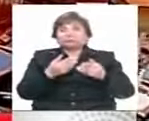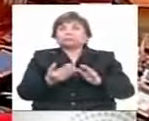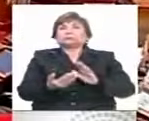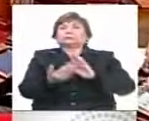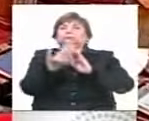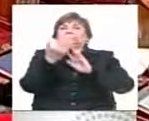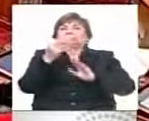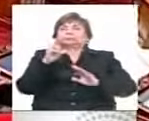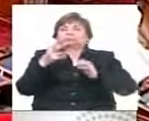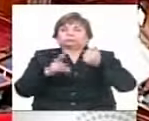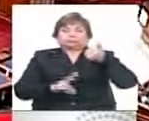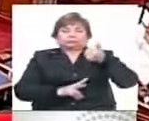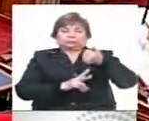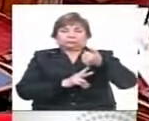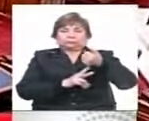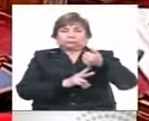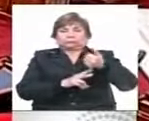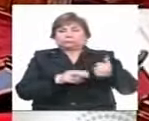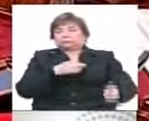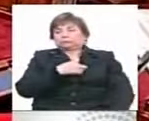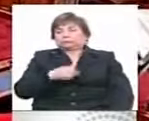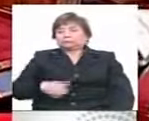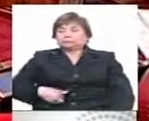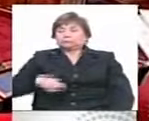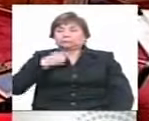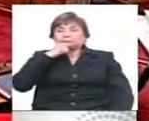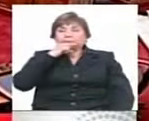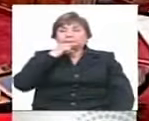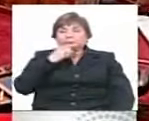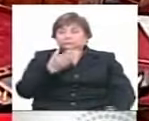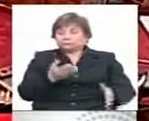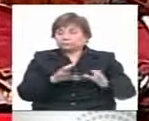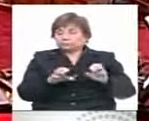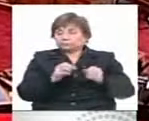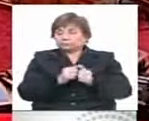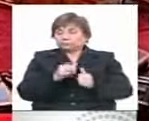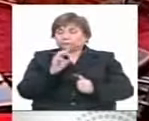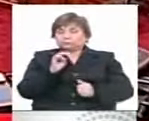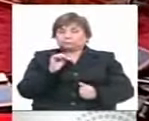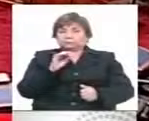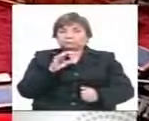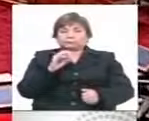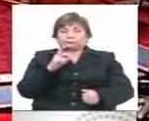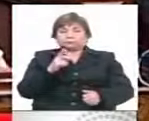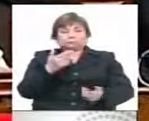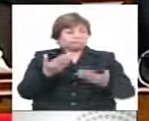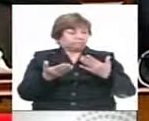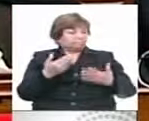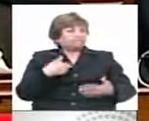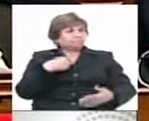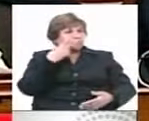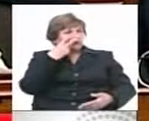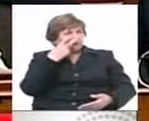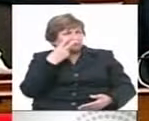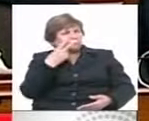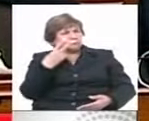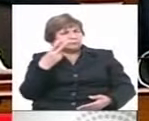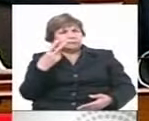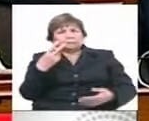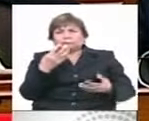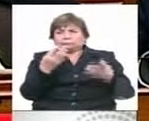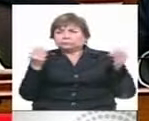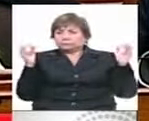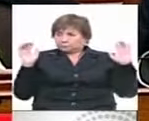de la vicepresidenta Lady Camones en la mesa principal del hemiciclo y ya se puede observar mayor presencia de